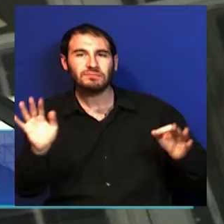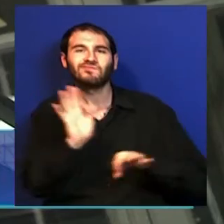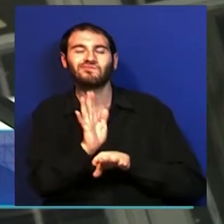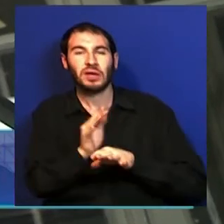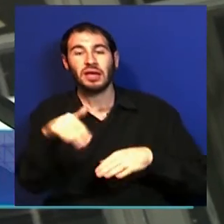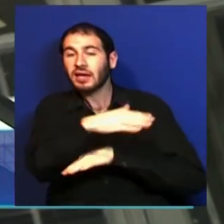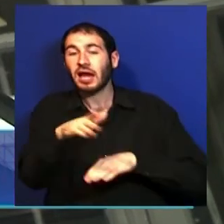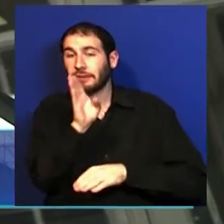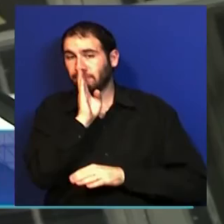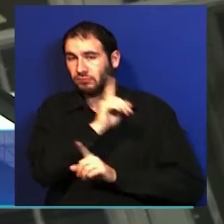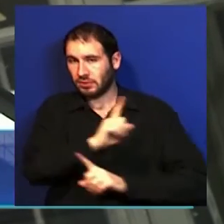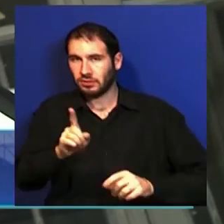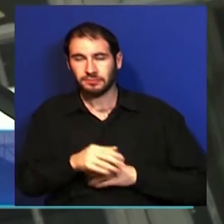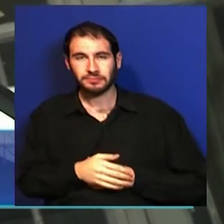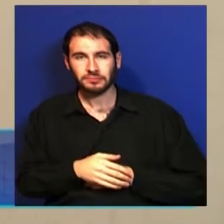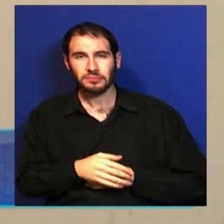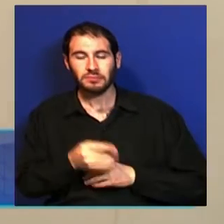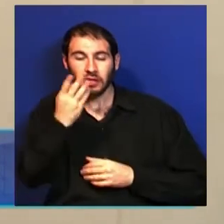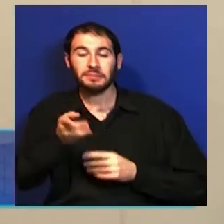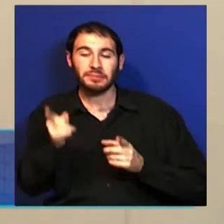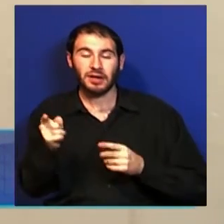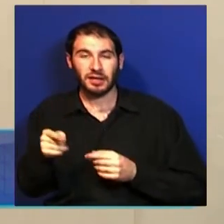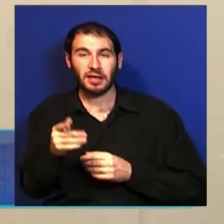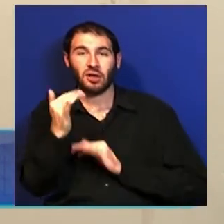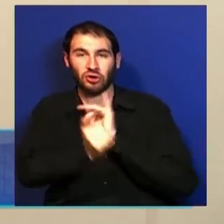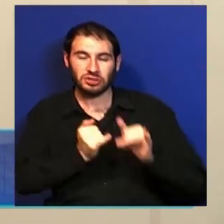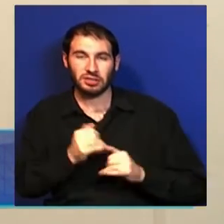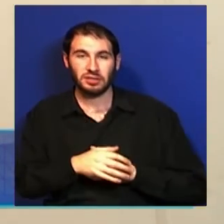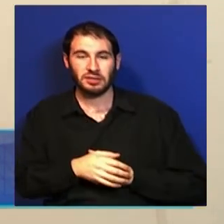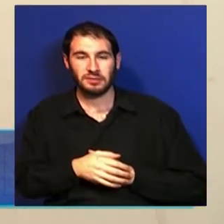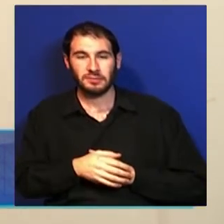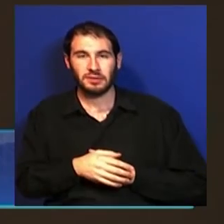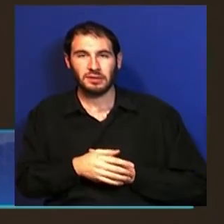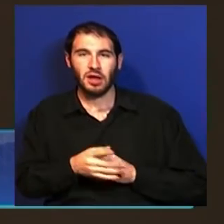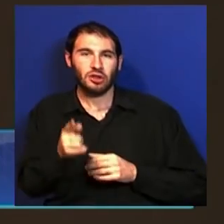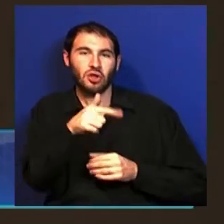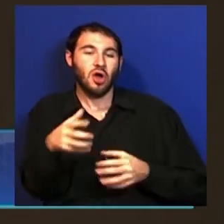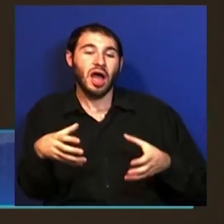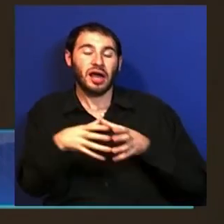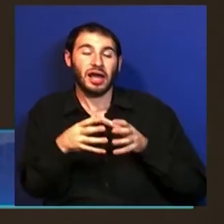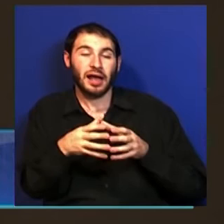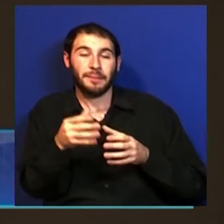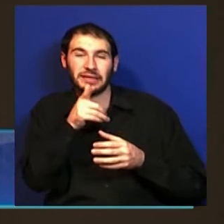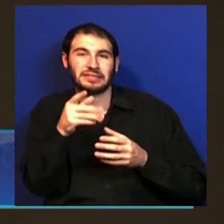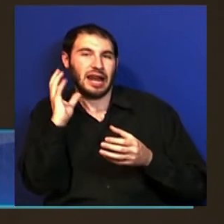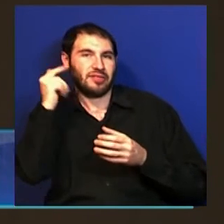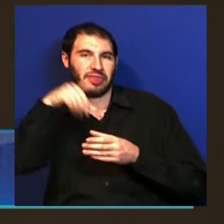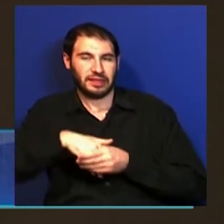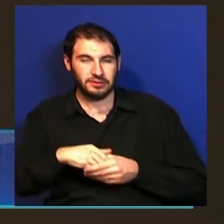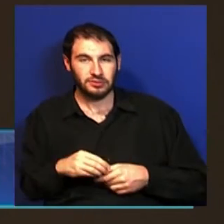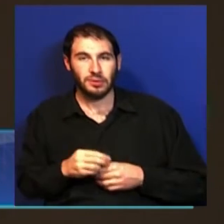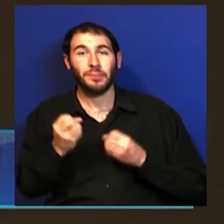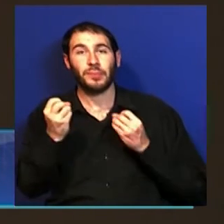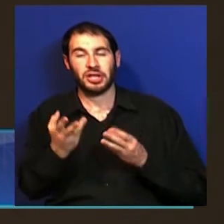la calle no se calle. Es como dicen los chicos de los jinetes, que acá somos todos como una familia en esta radio,